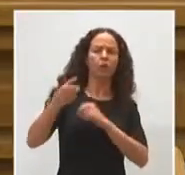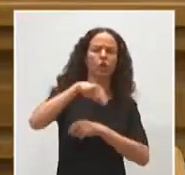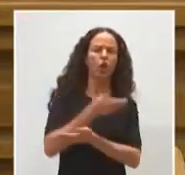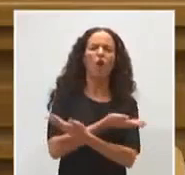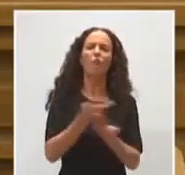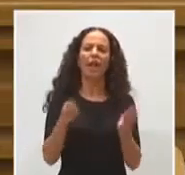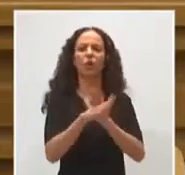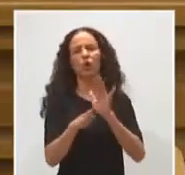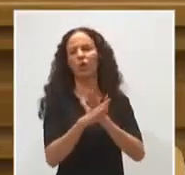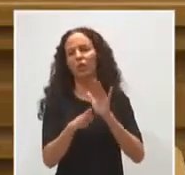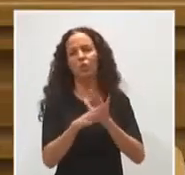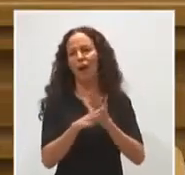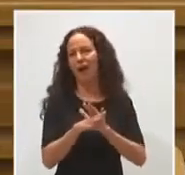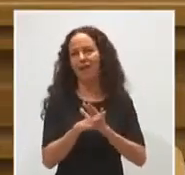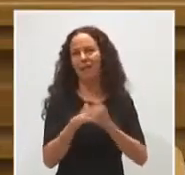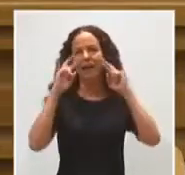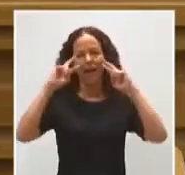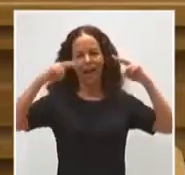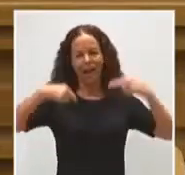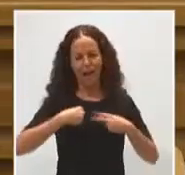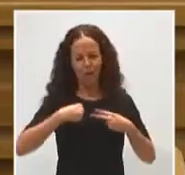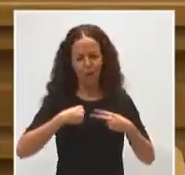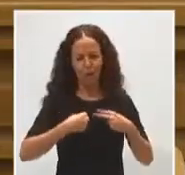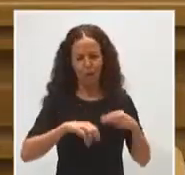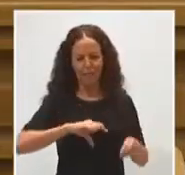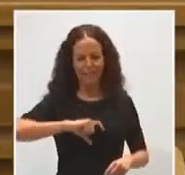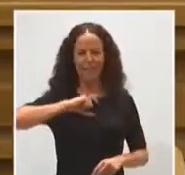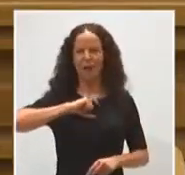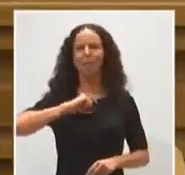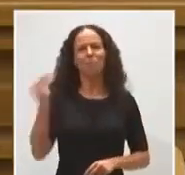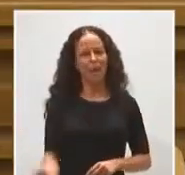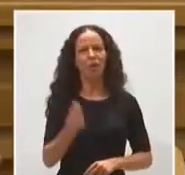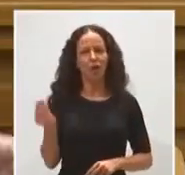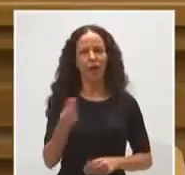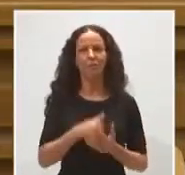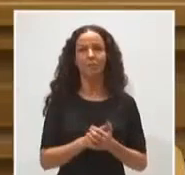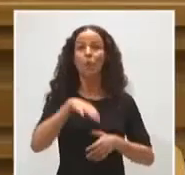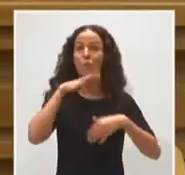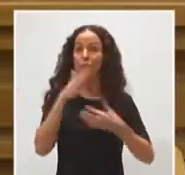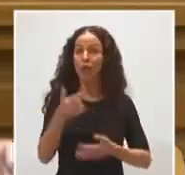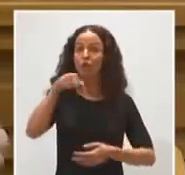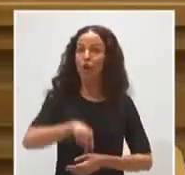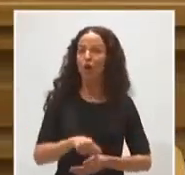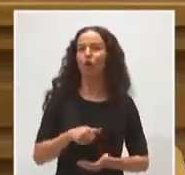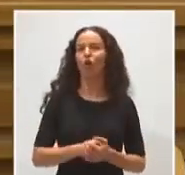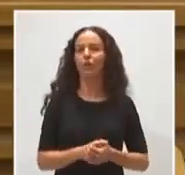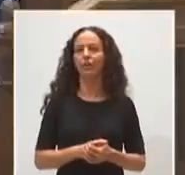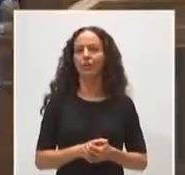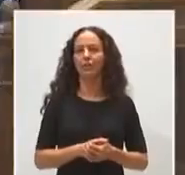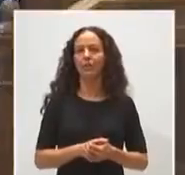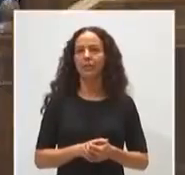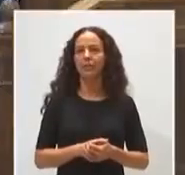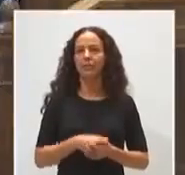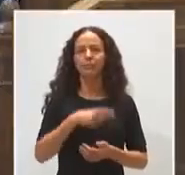a no perder la autoestima y por eso hoy que tenemos muchos dolores